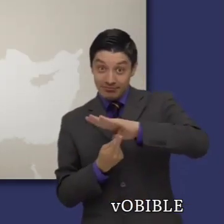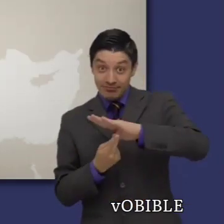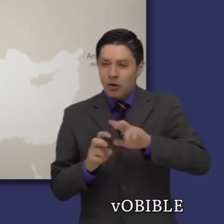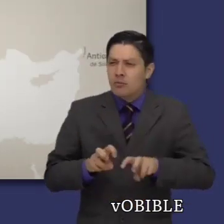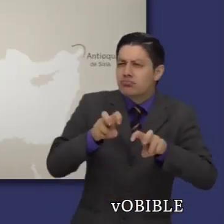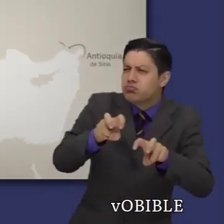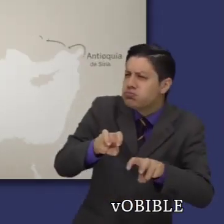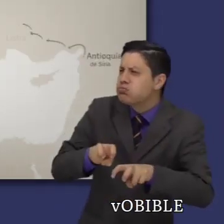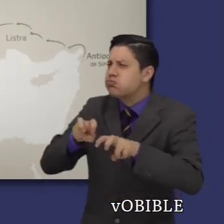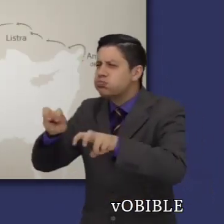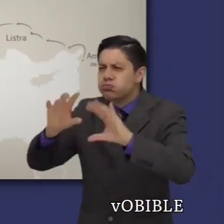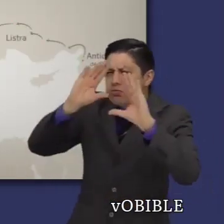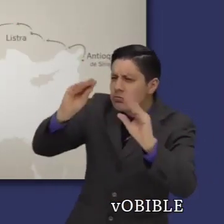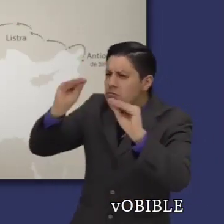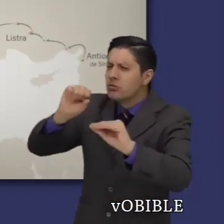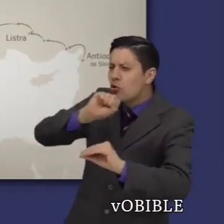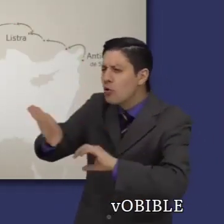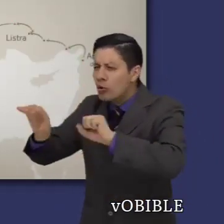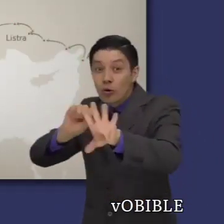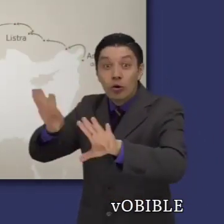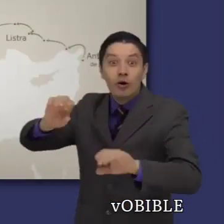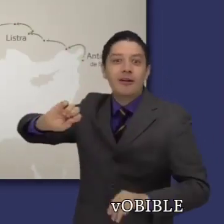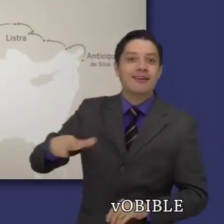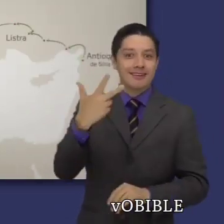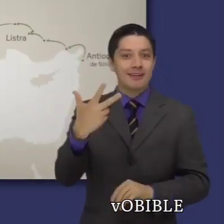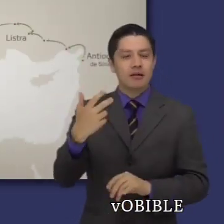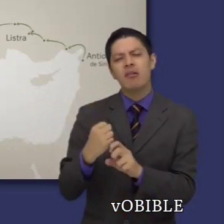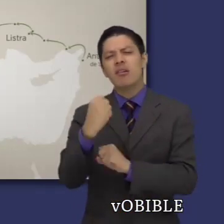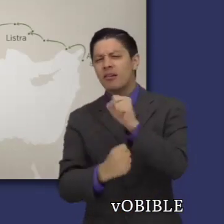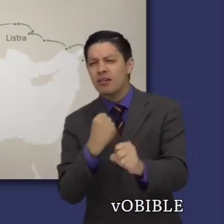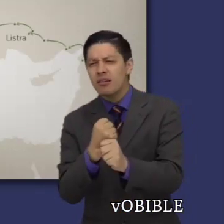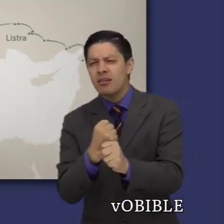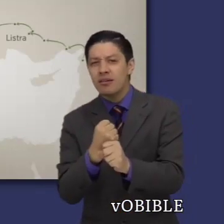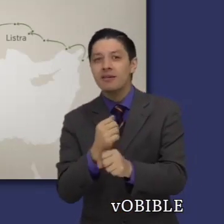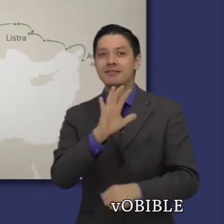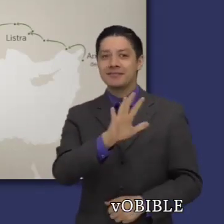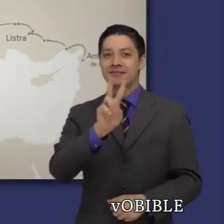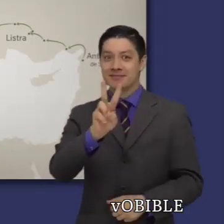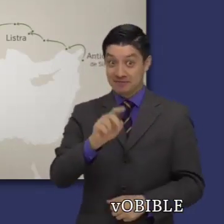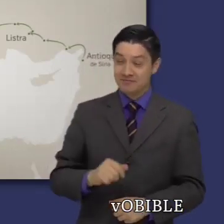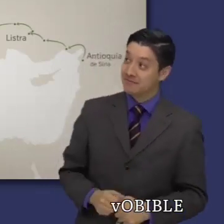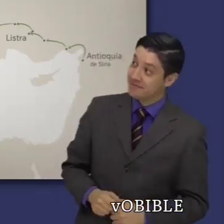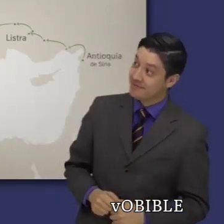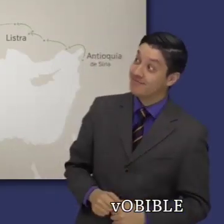Es posible que Pablo emprendiera su tercer viaje misional en el año 52 de nuestra era.